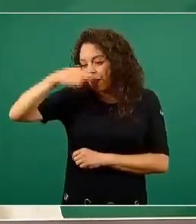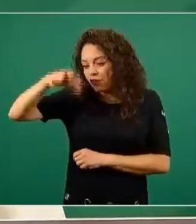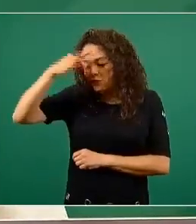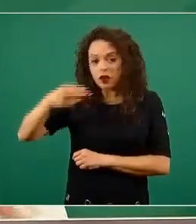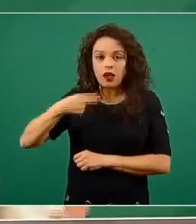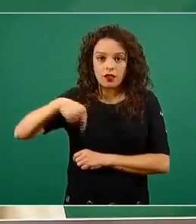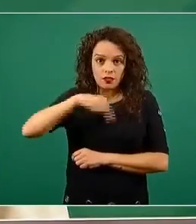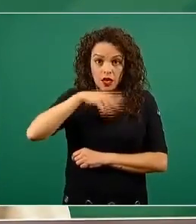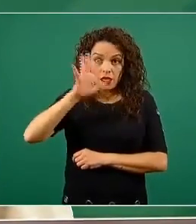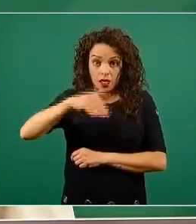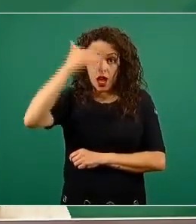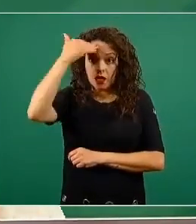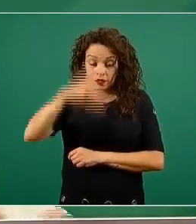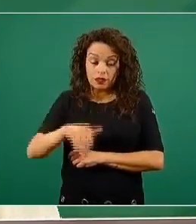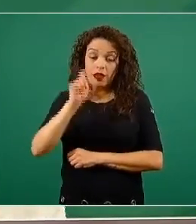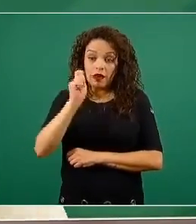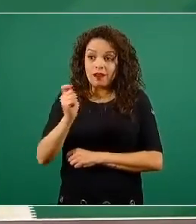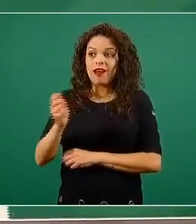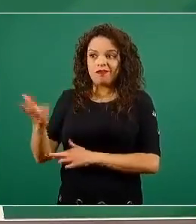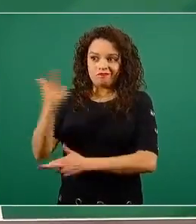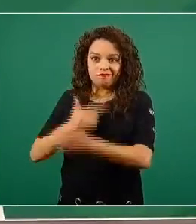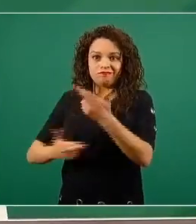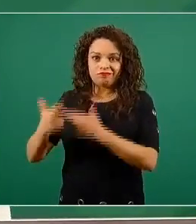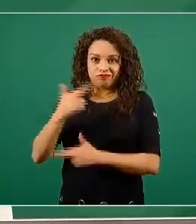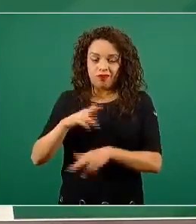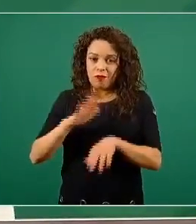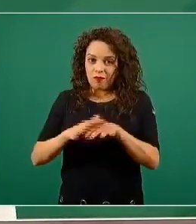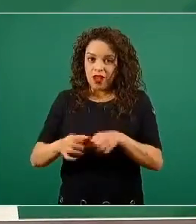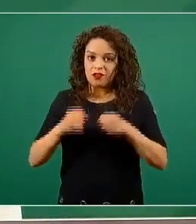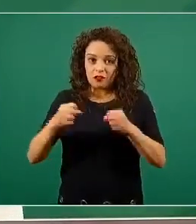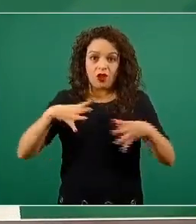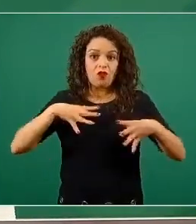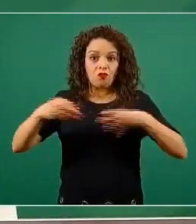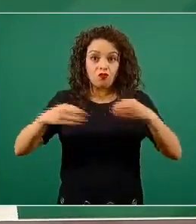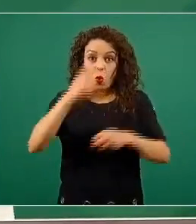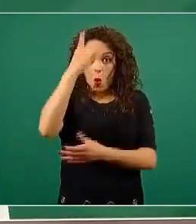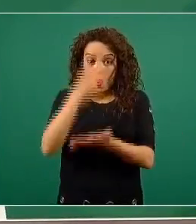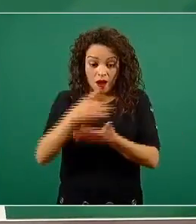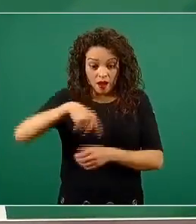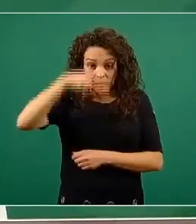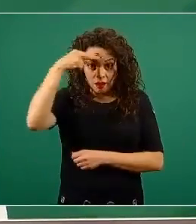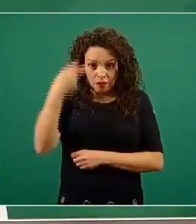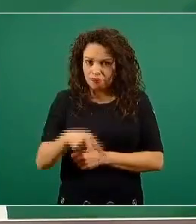llegar, no solo en México, sino en todo el mundo.